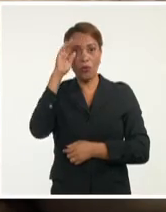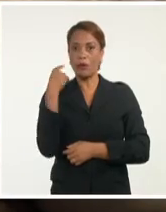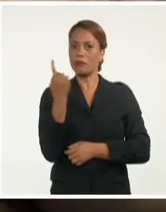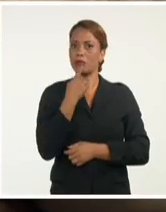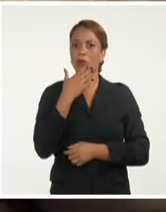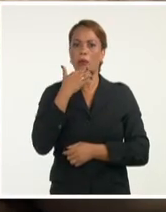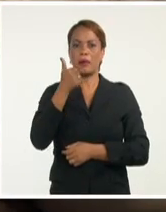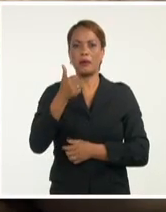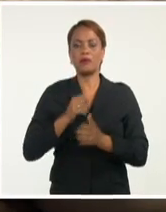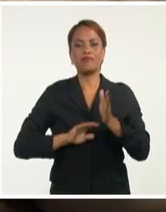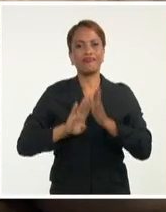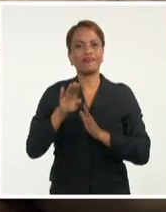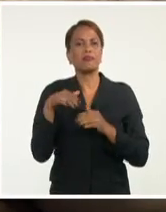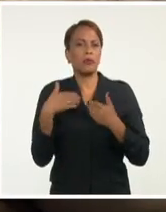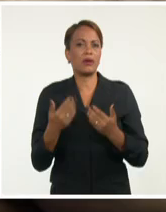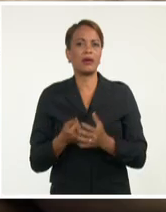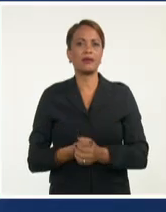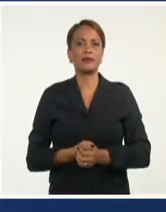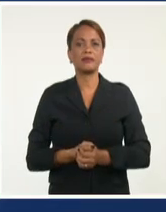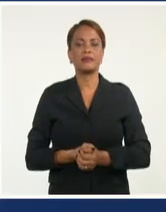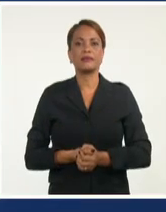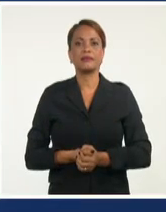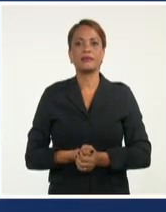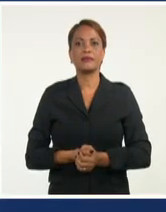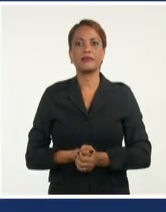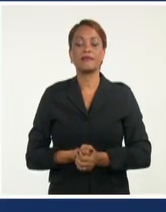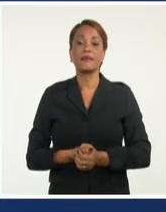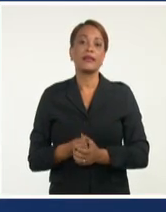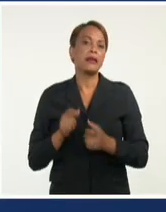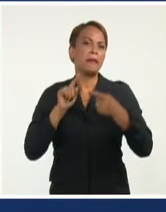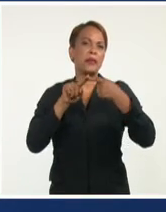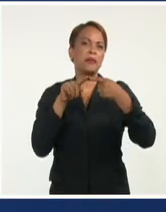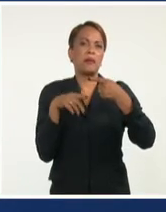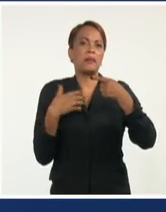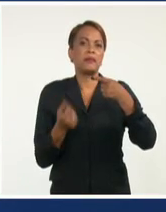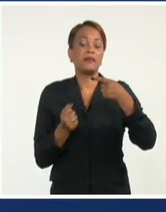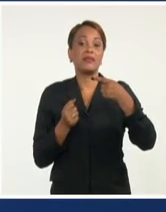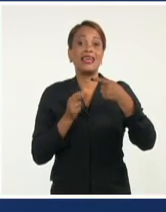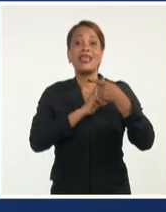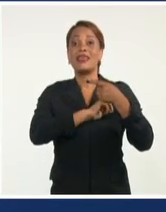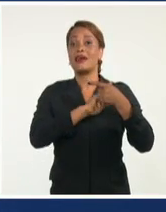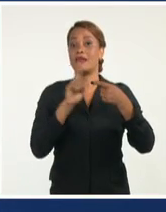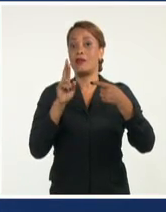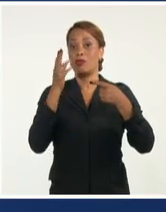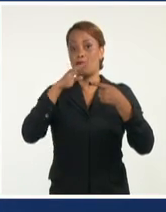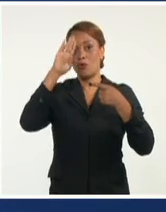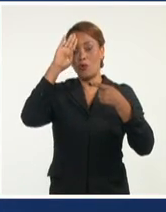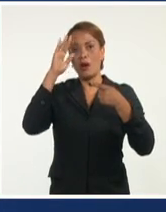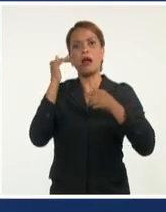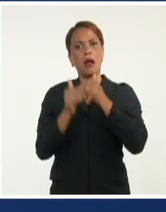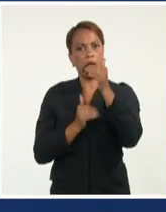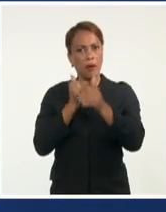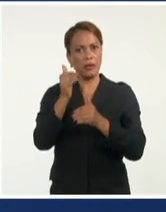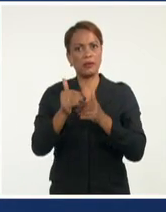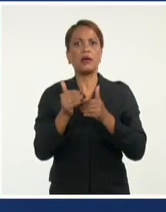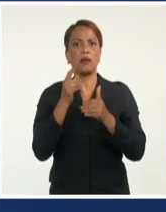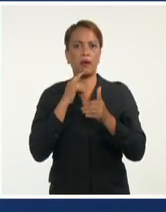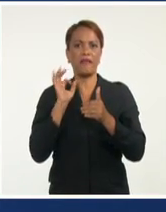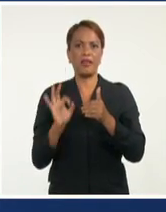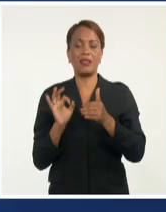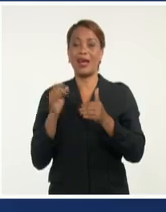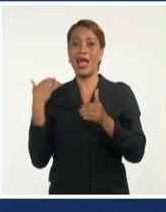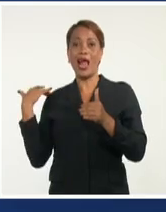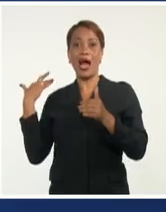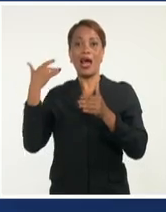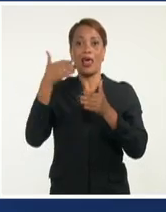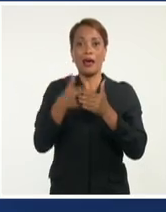cubanos? Bueno, yo diría que en primer lugar la revolución ha avanzado muchísimo a lo largo de todos estos años